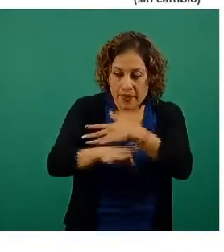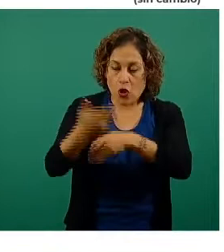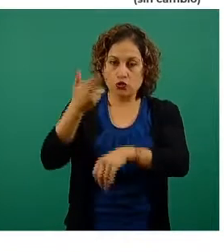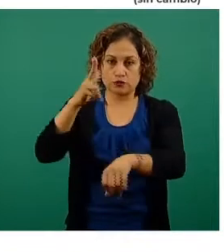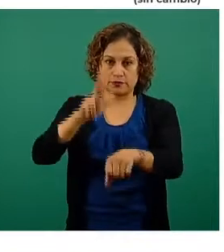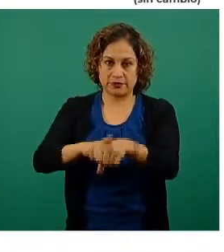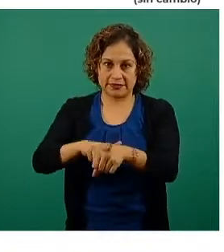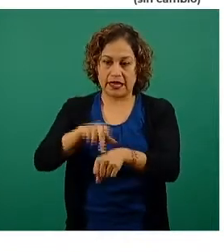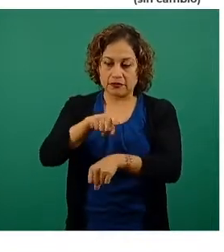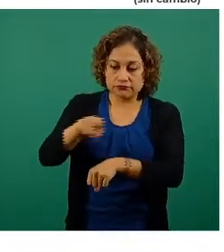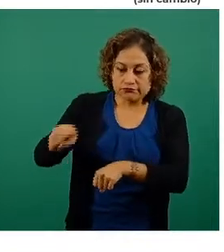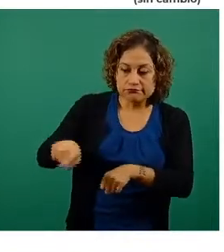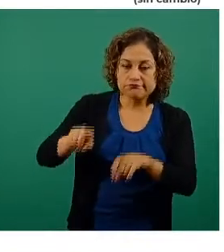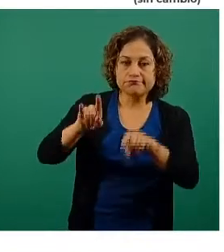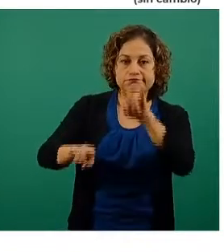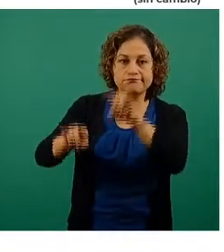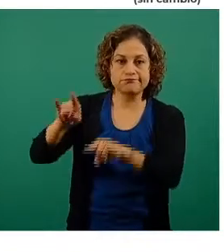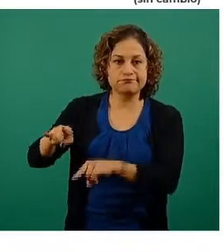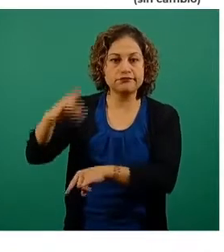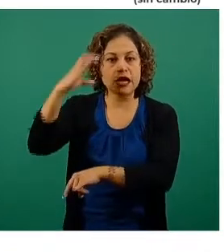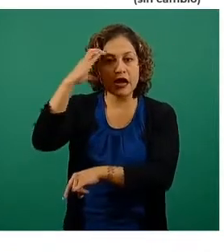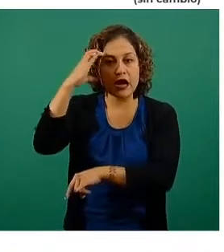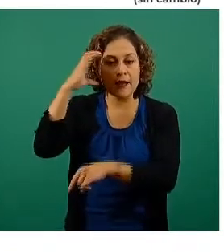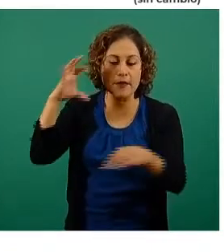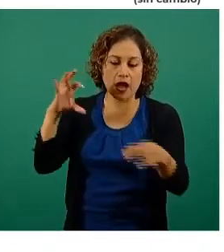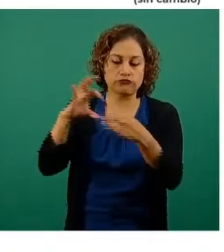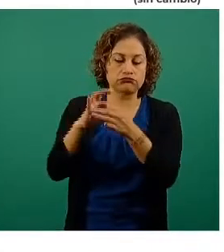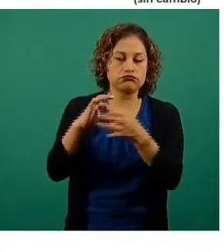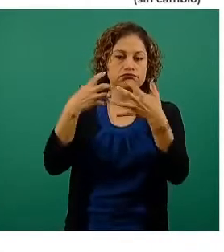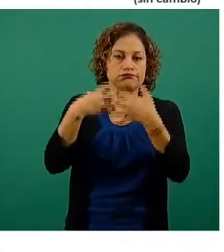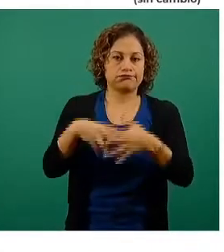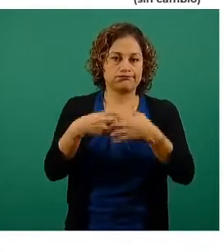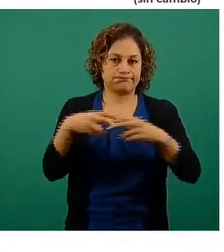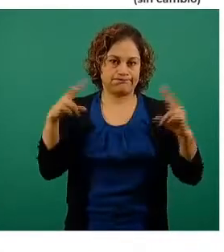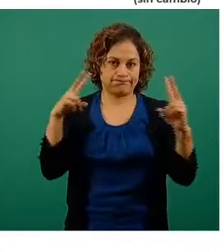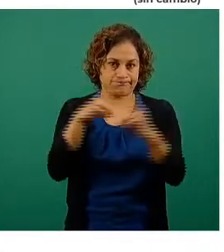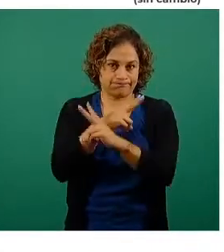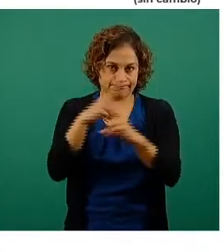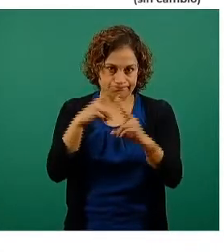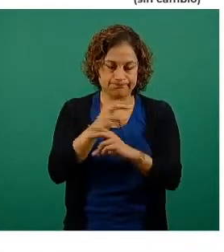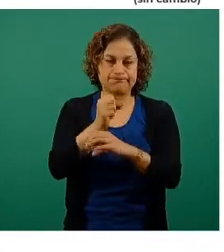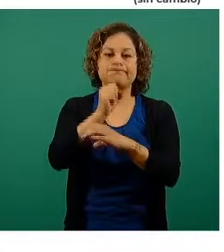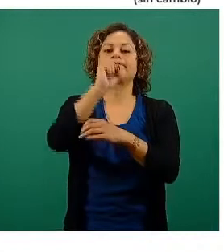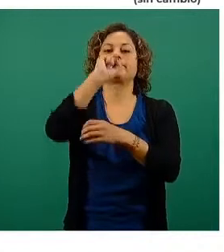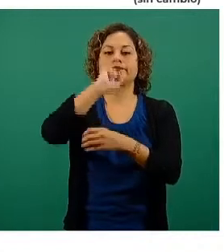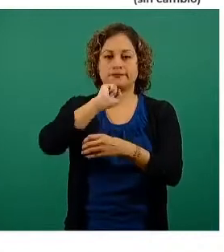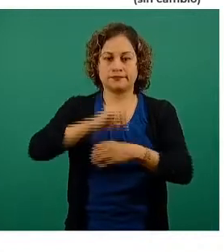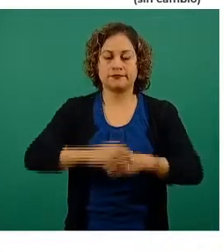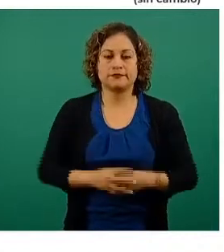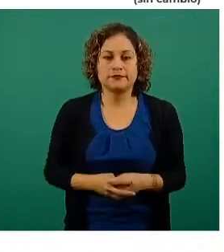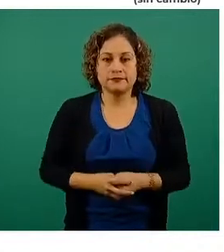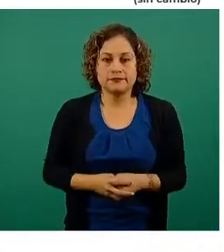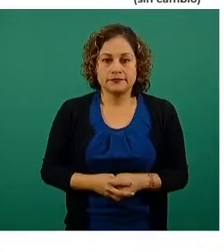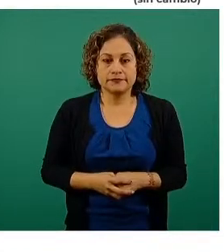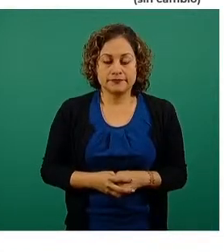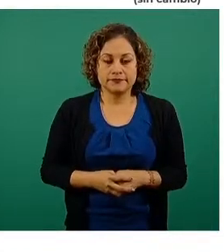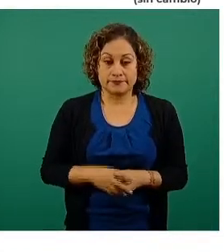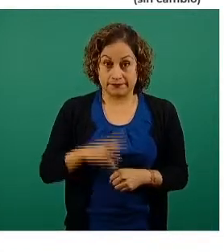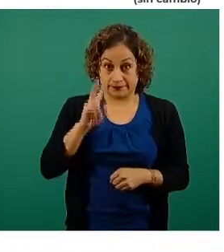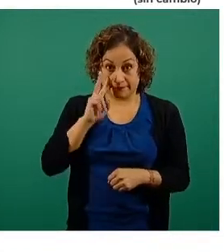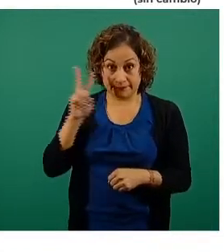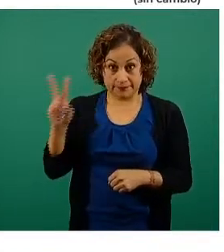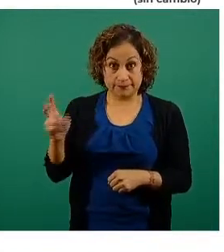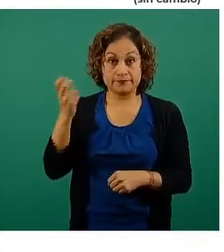ya ser intubados, que requieren ya estar conectados a un ventilador. Y aquí observemos cómo